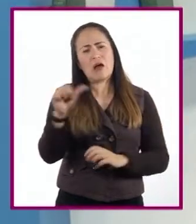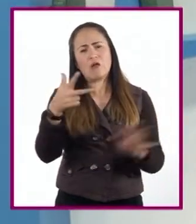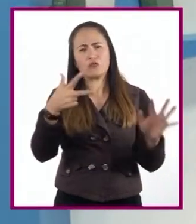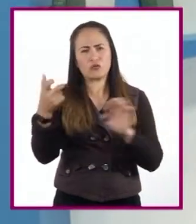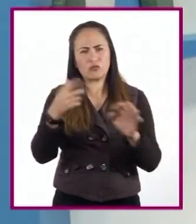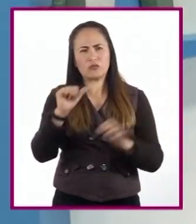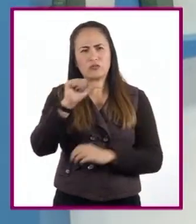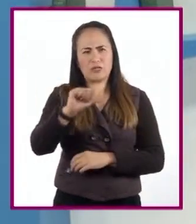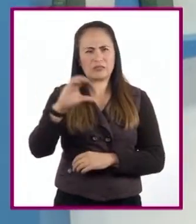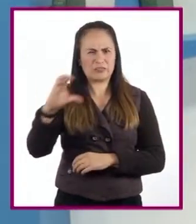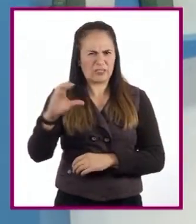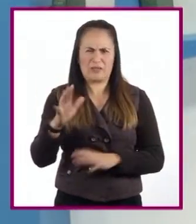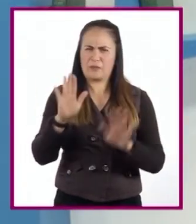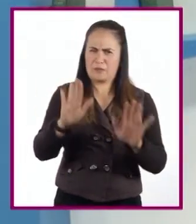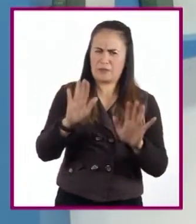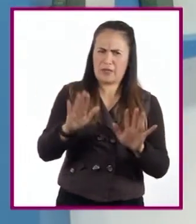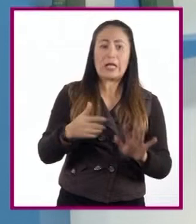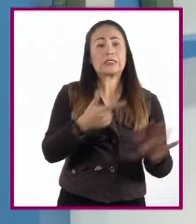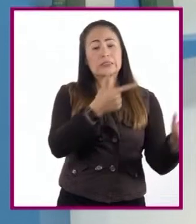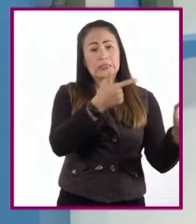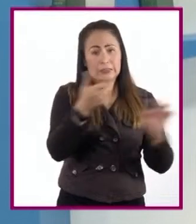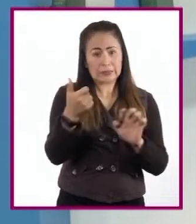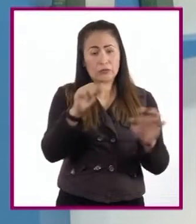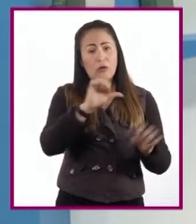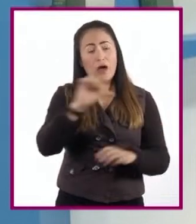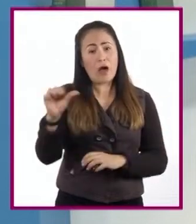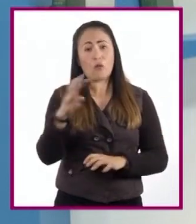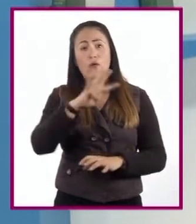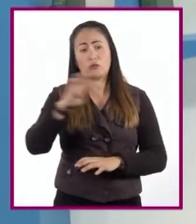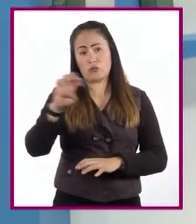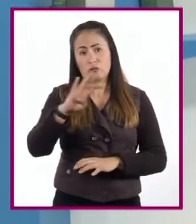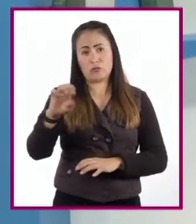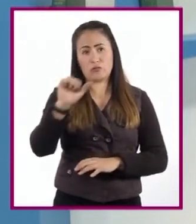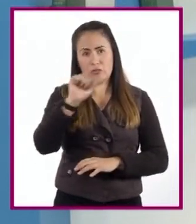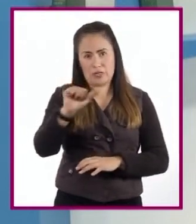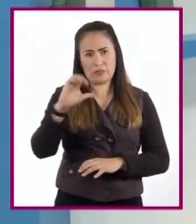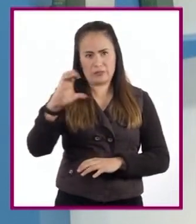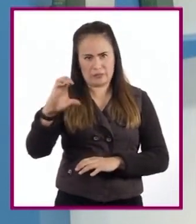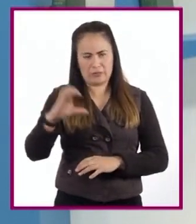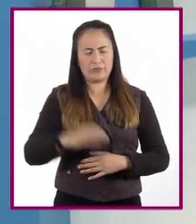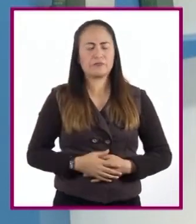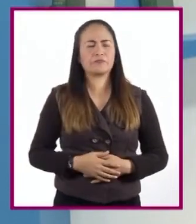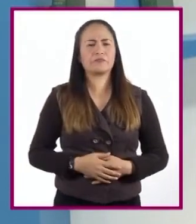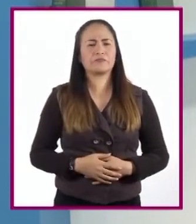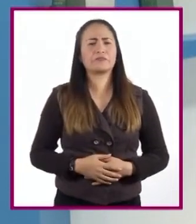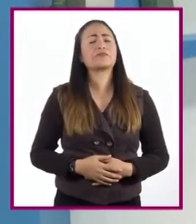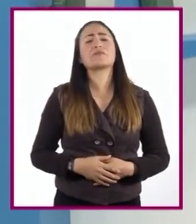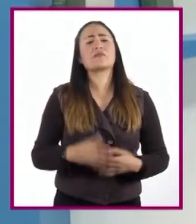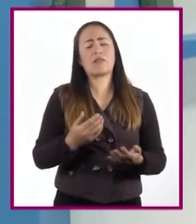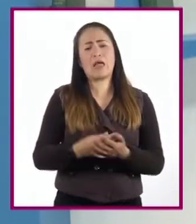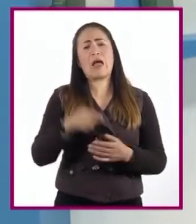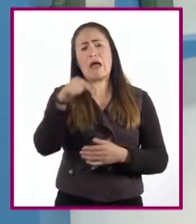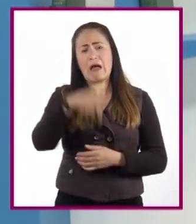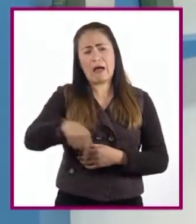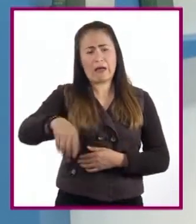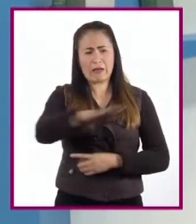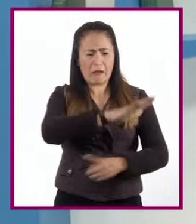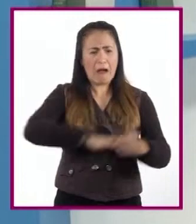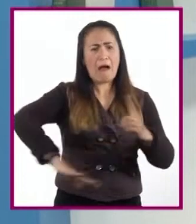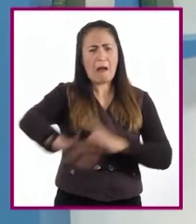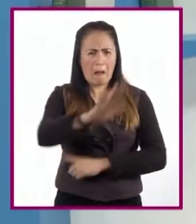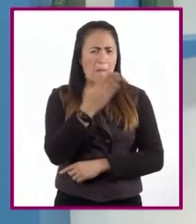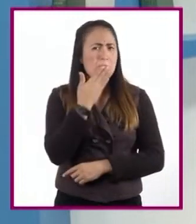momento, 700 al 400 a.C. Con el tiempo, el trabajo de los habitantes y los beneficios del medio que los